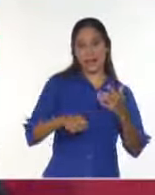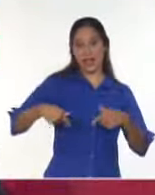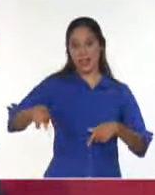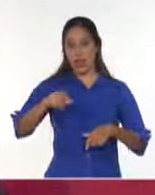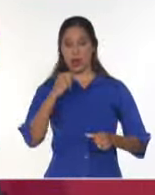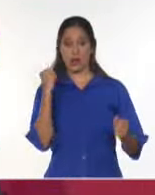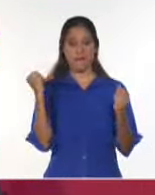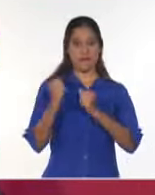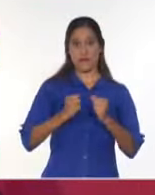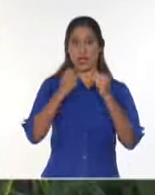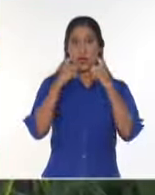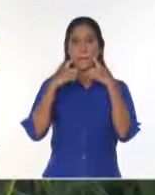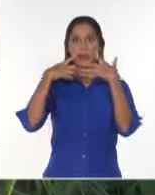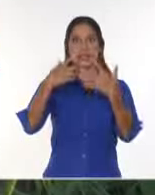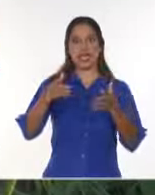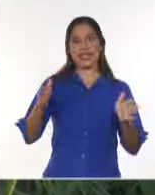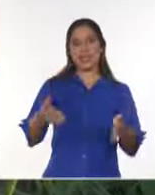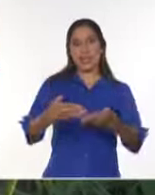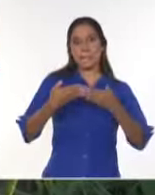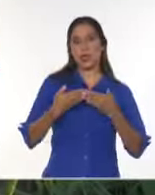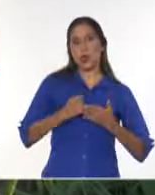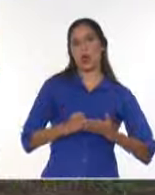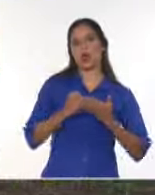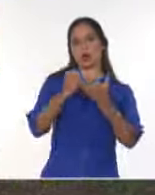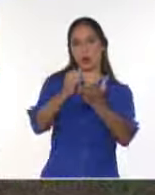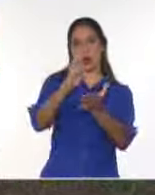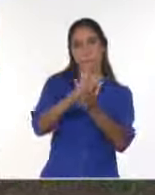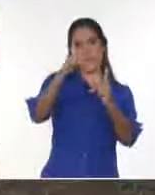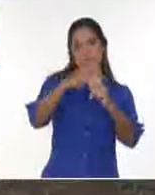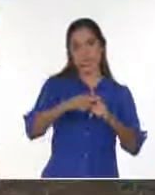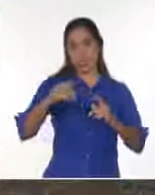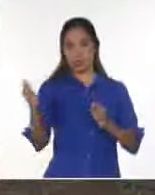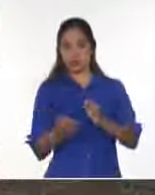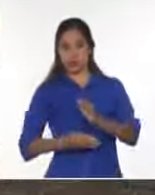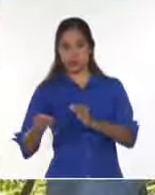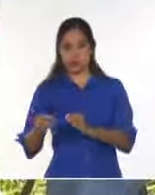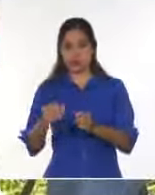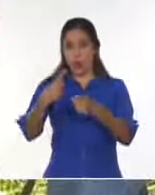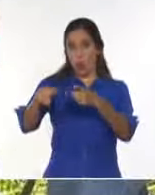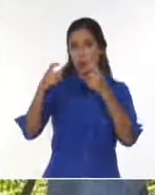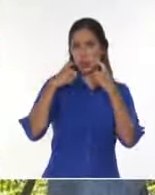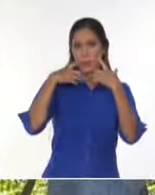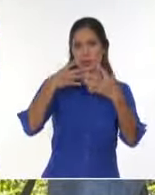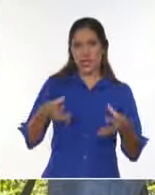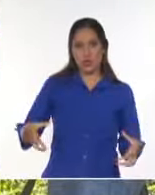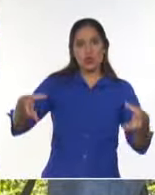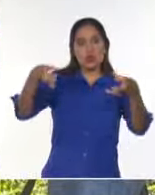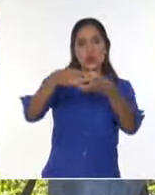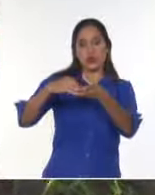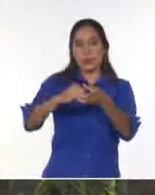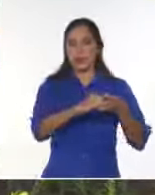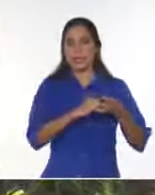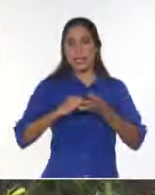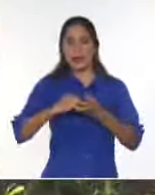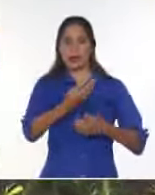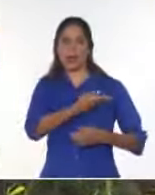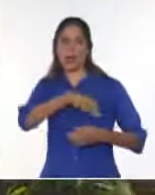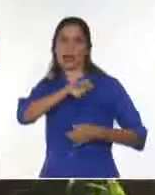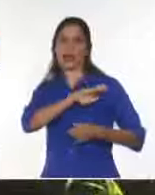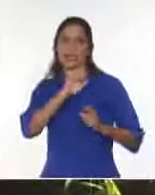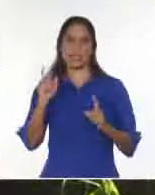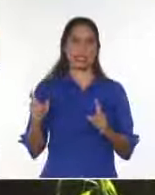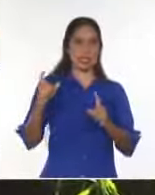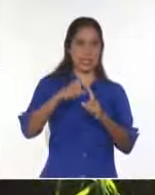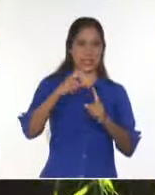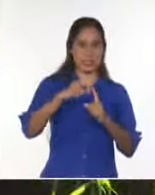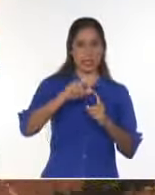el reconocimiento al aporte de los matanceros en la siembra de caña. Además, se entregó a un grupo de trabajadores el carné que los acredita como militantes